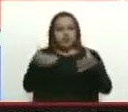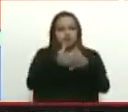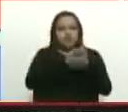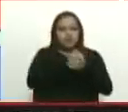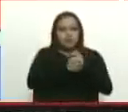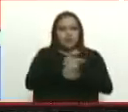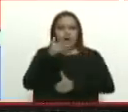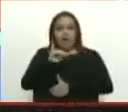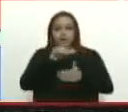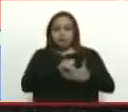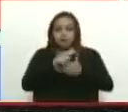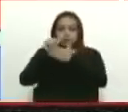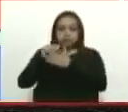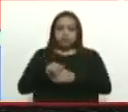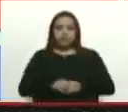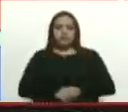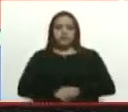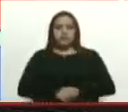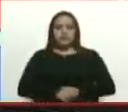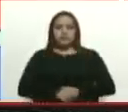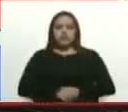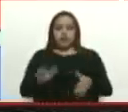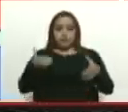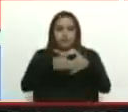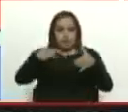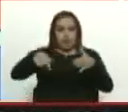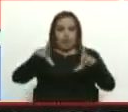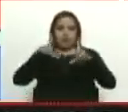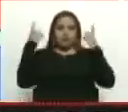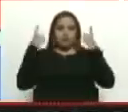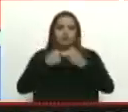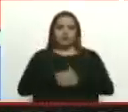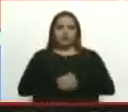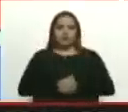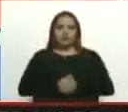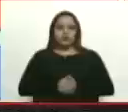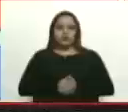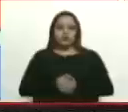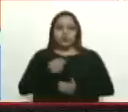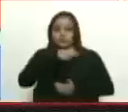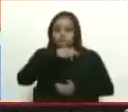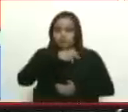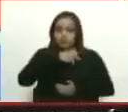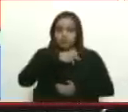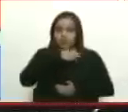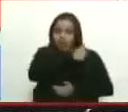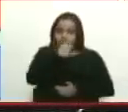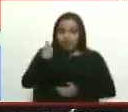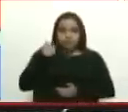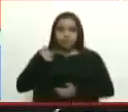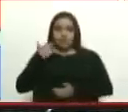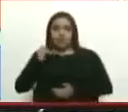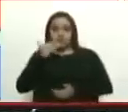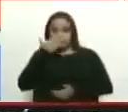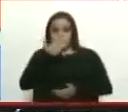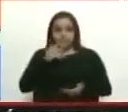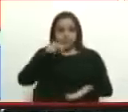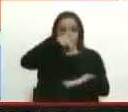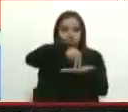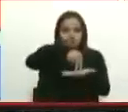estaba Merente, de aquí de La Guaira también. Allá se pararon en... Está Espinosa, Espinosa Gullón.